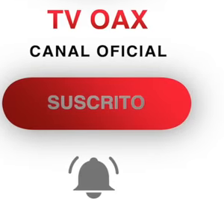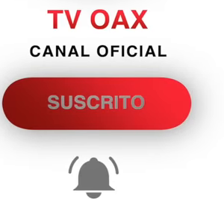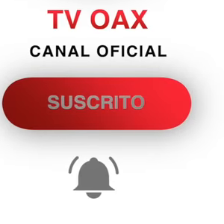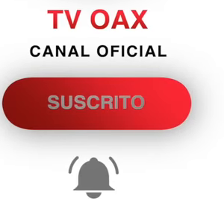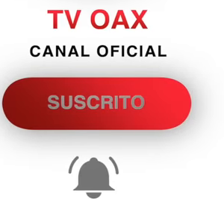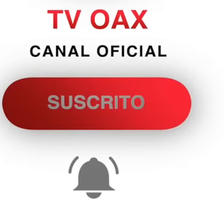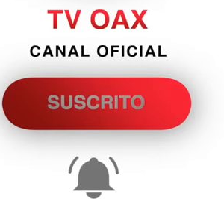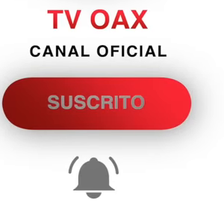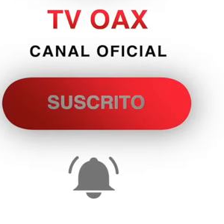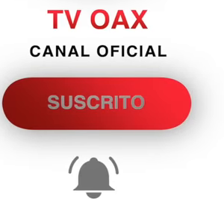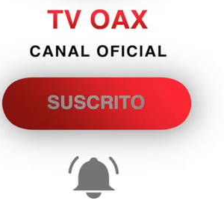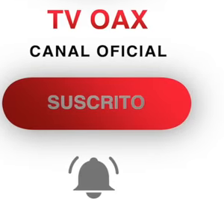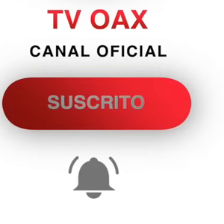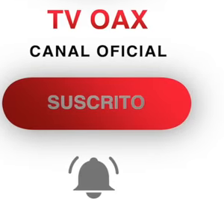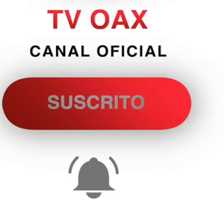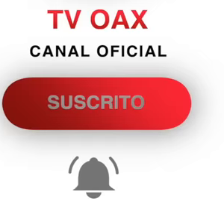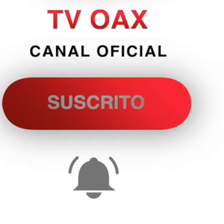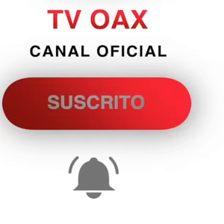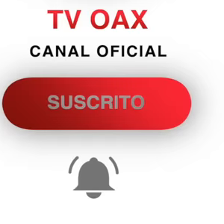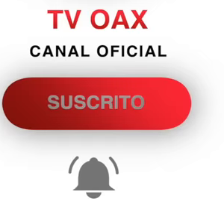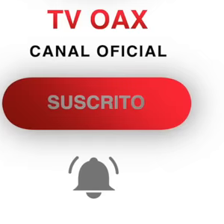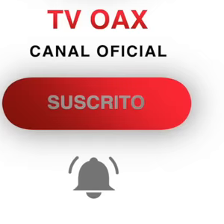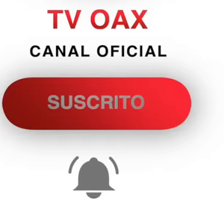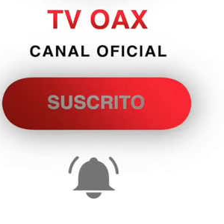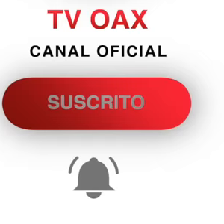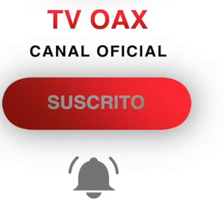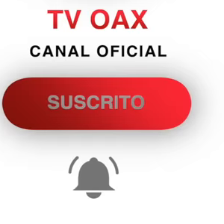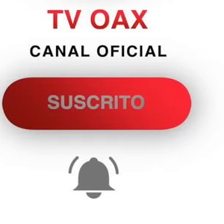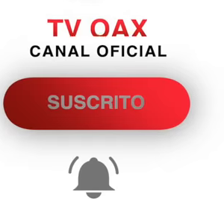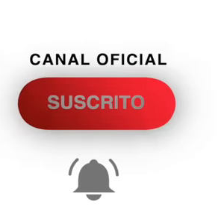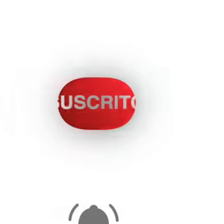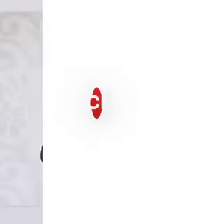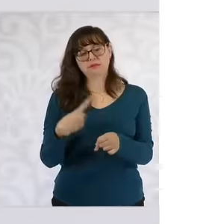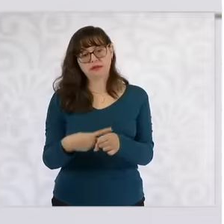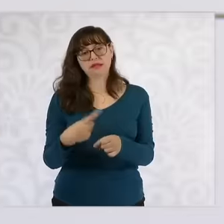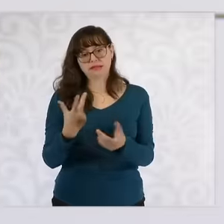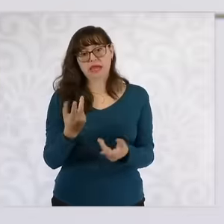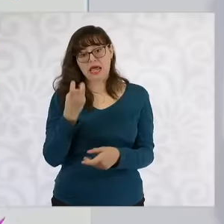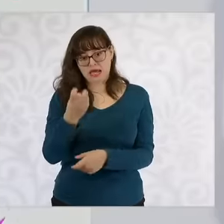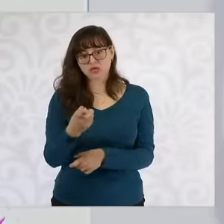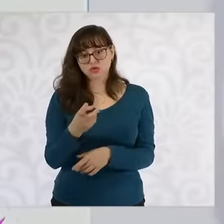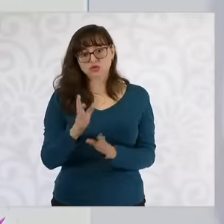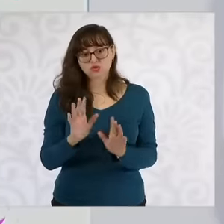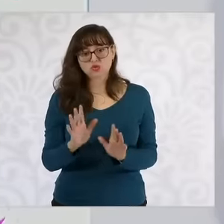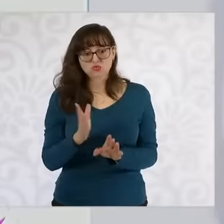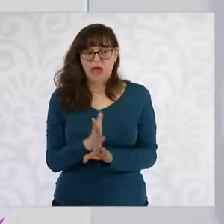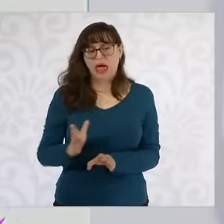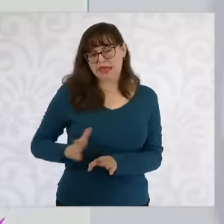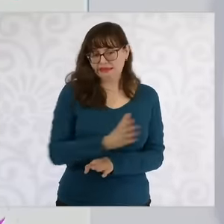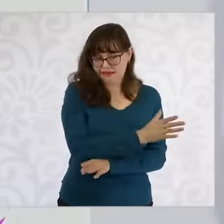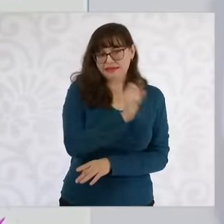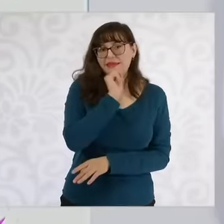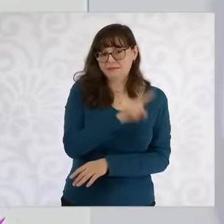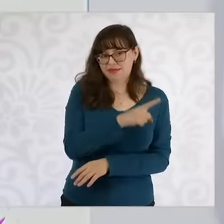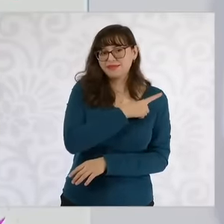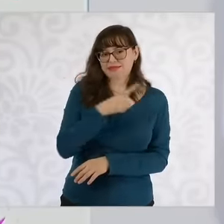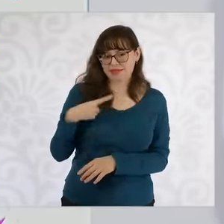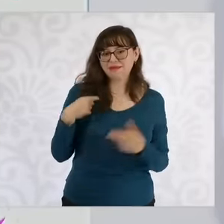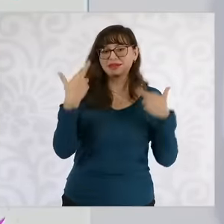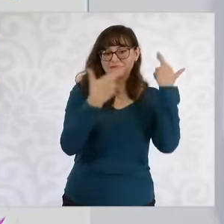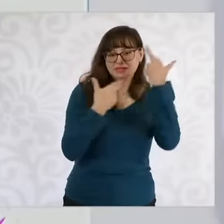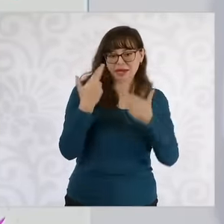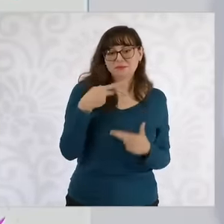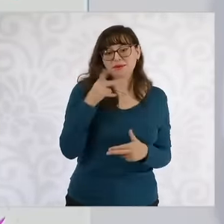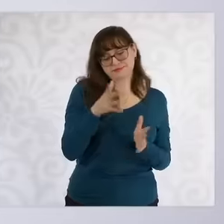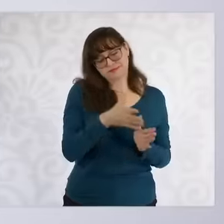en la edad adulta mayor, que es donde puede ser más riesgoso, aunque no solo. Entonces van a ir a su